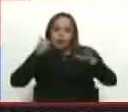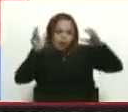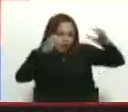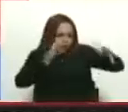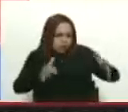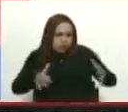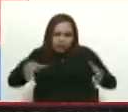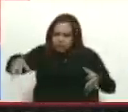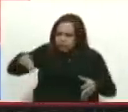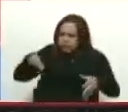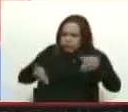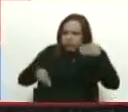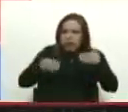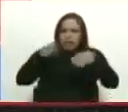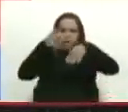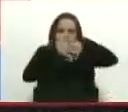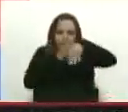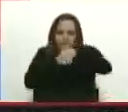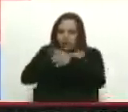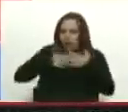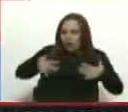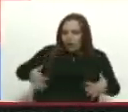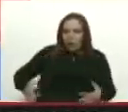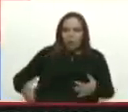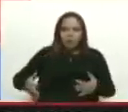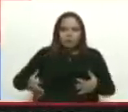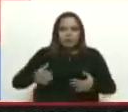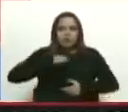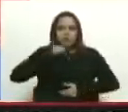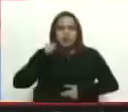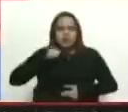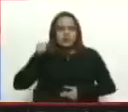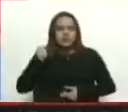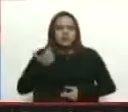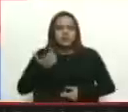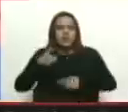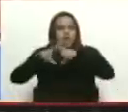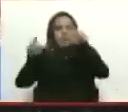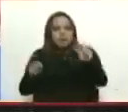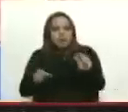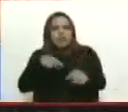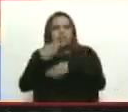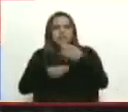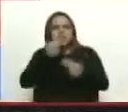de Japón. Y le hicieron un homenaje a las víctimas de la bomba atómica,